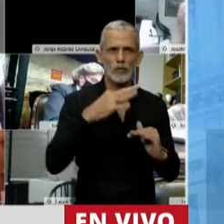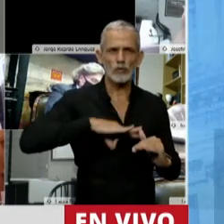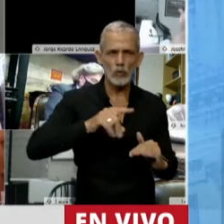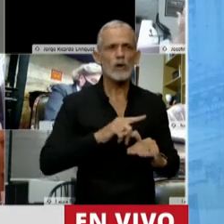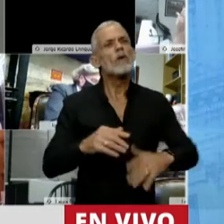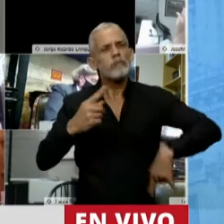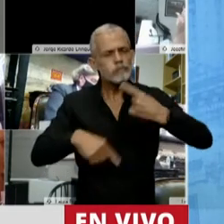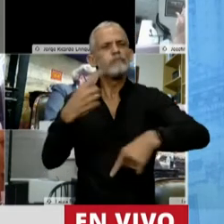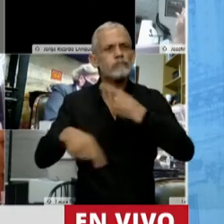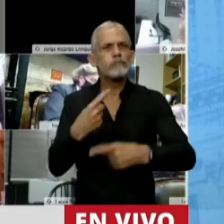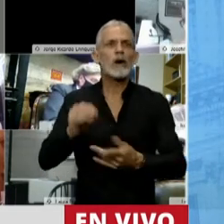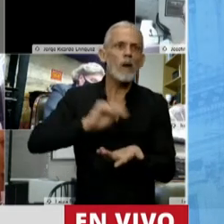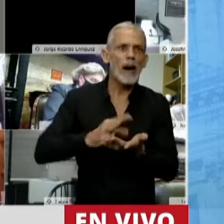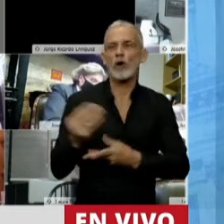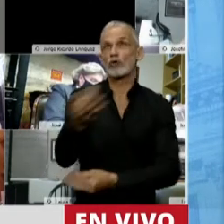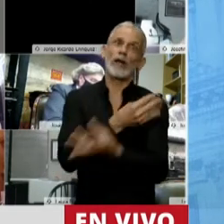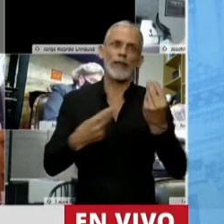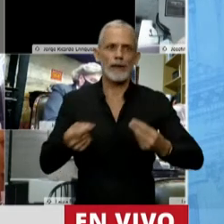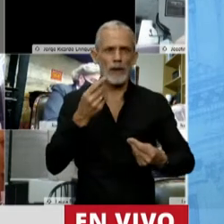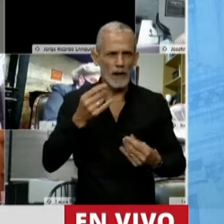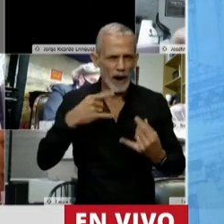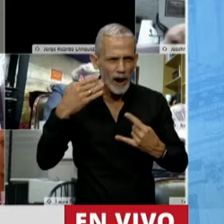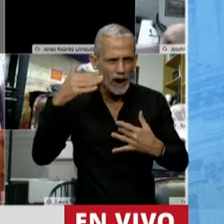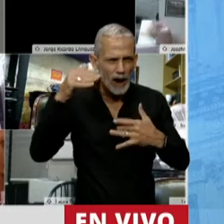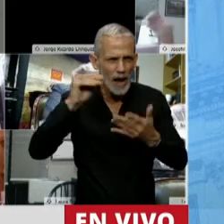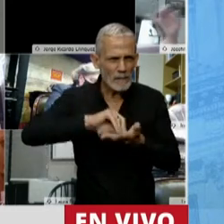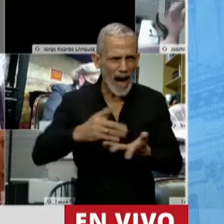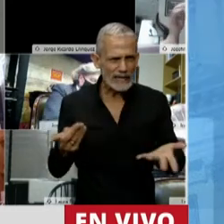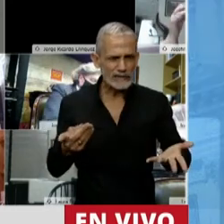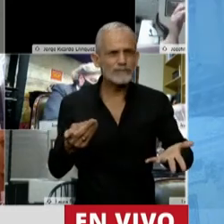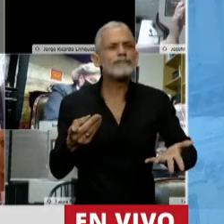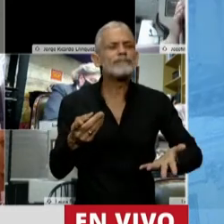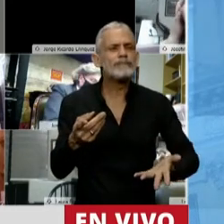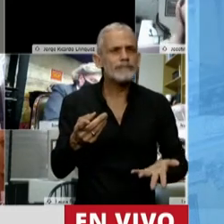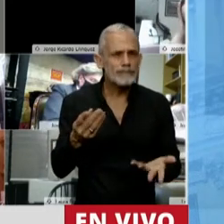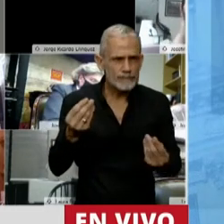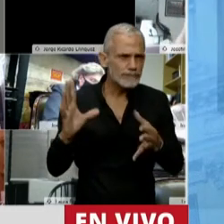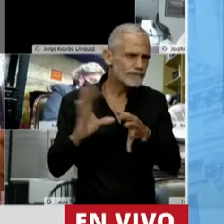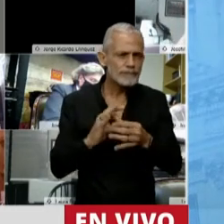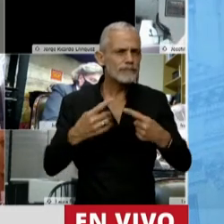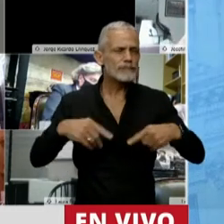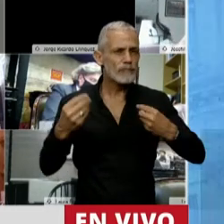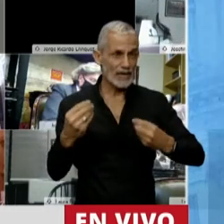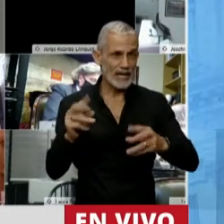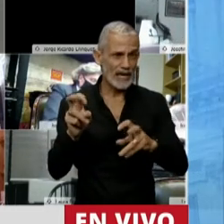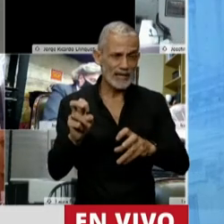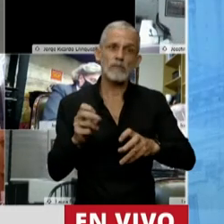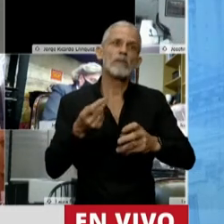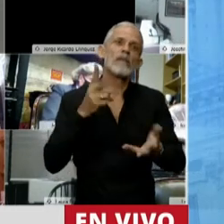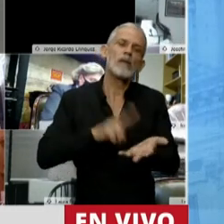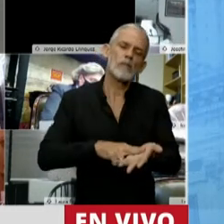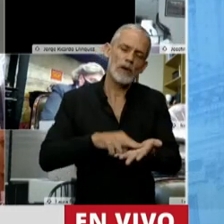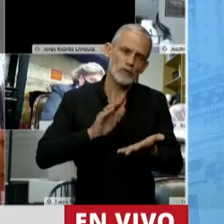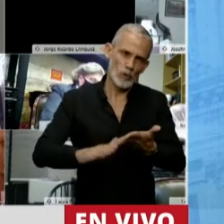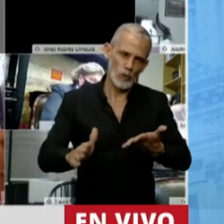en una receta de solidaridad que se tiene que ver con nada menos y nada más que un nuevo